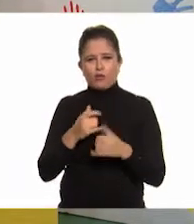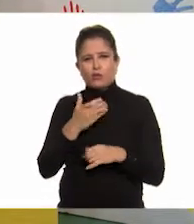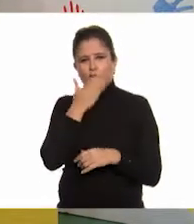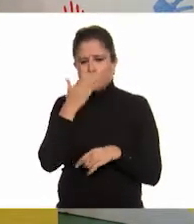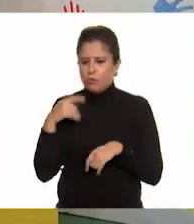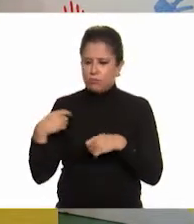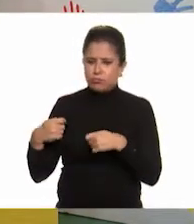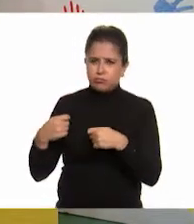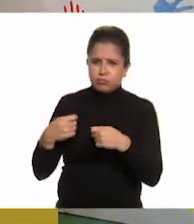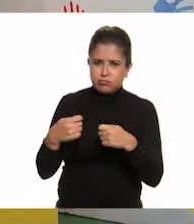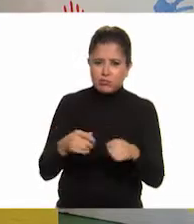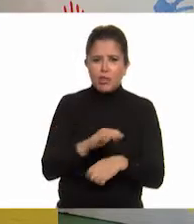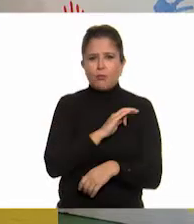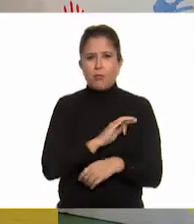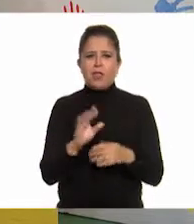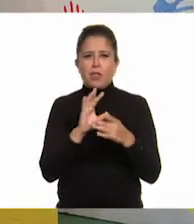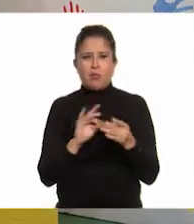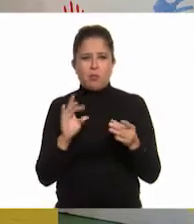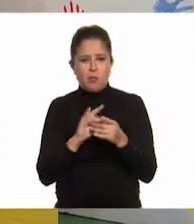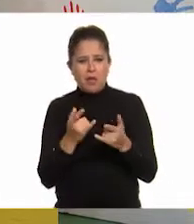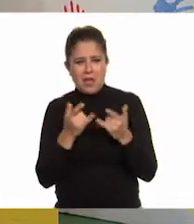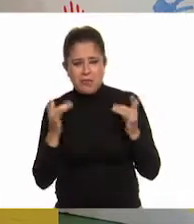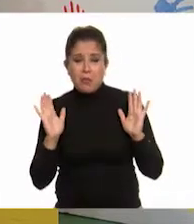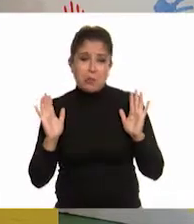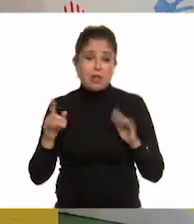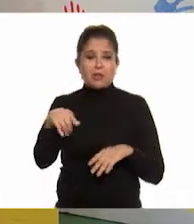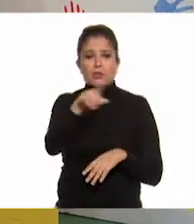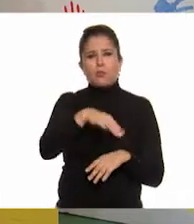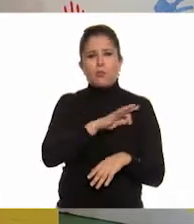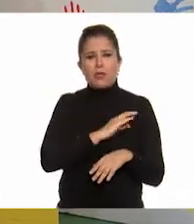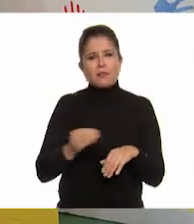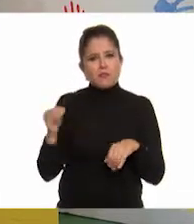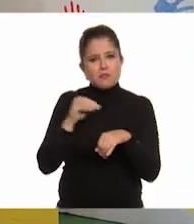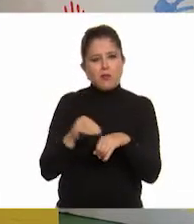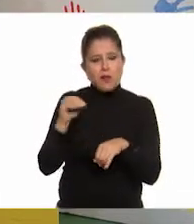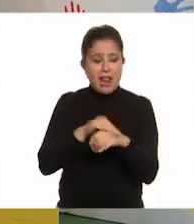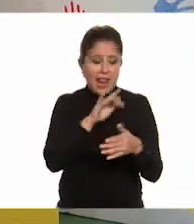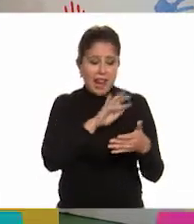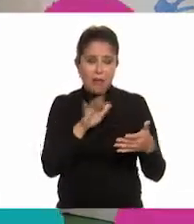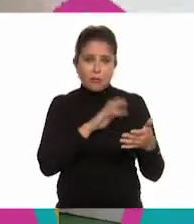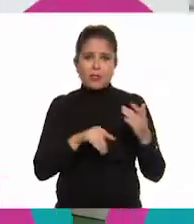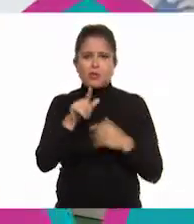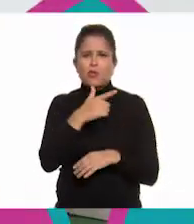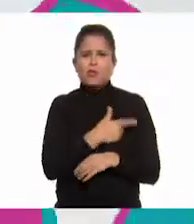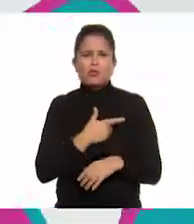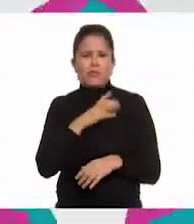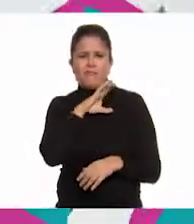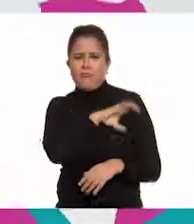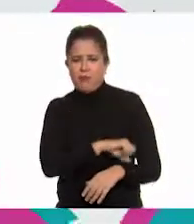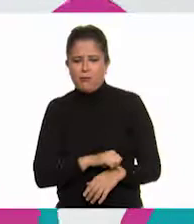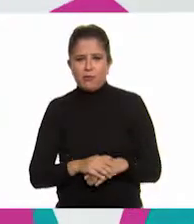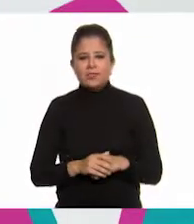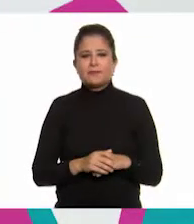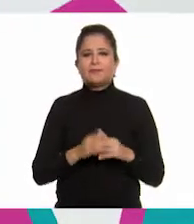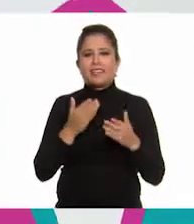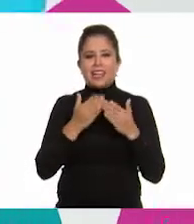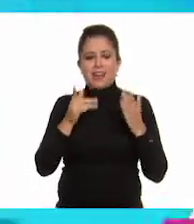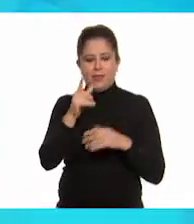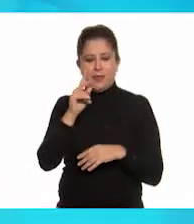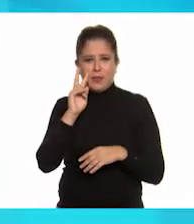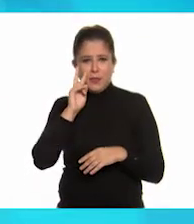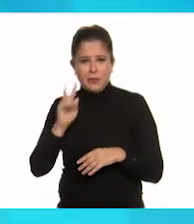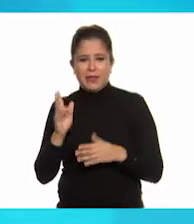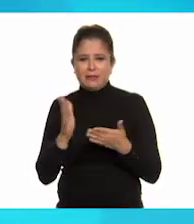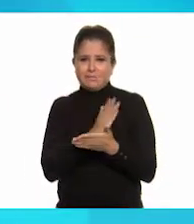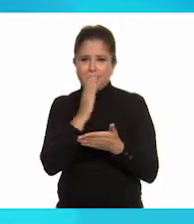tradicionales, ¿verdad? Puede ser un cuento, ahí tú puedes agregar todas las lecturas que a ti te hayan gustado. Vamos a ver ese apartado que